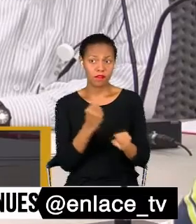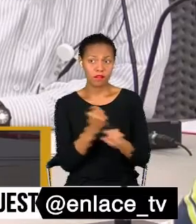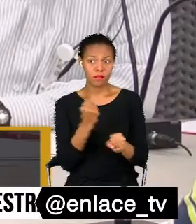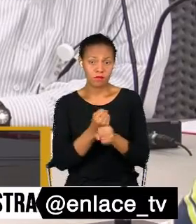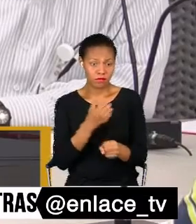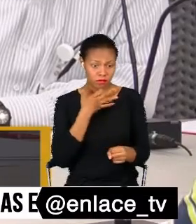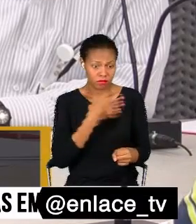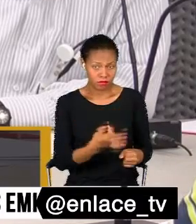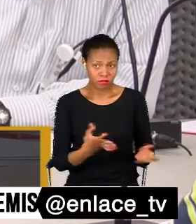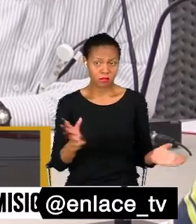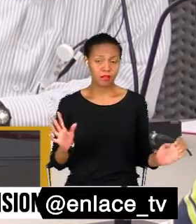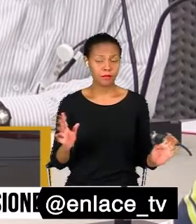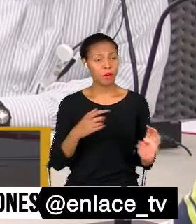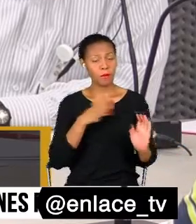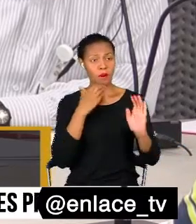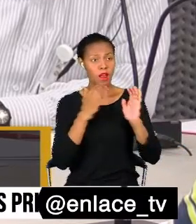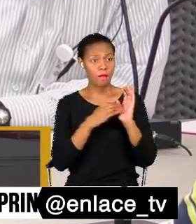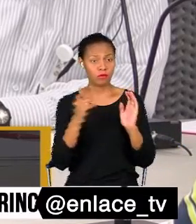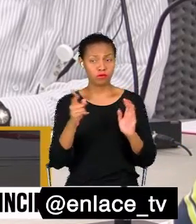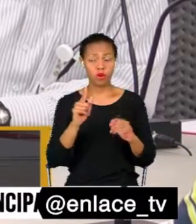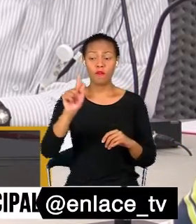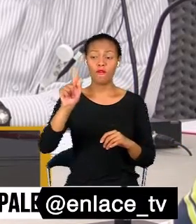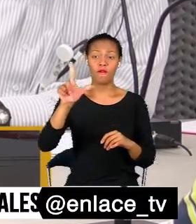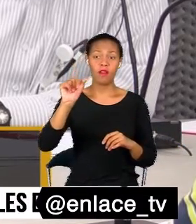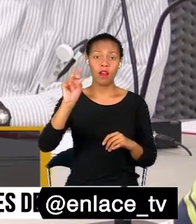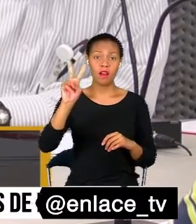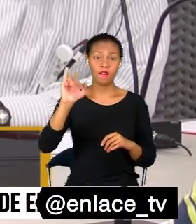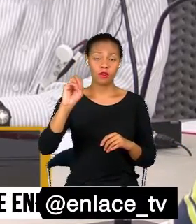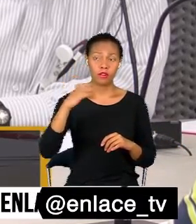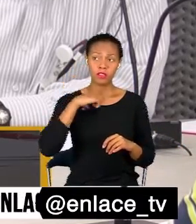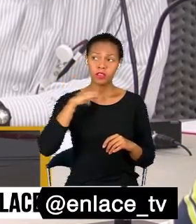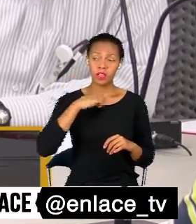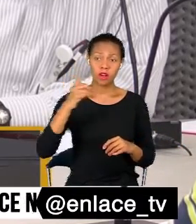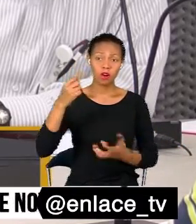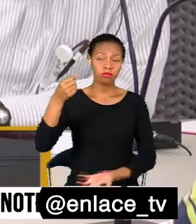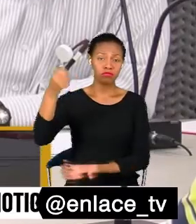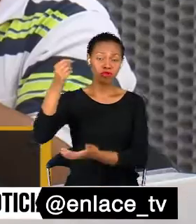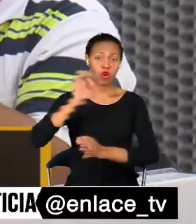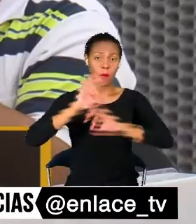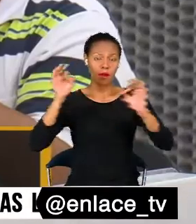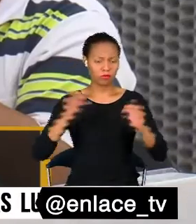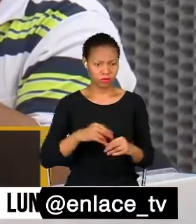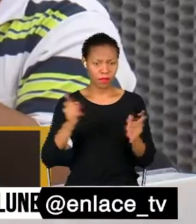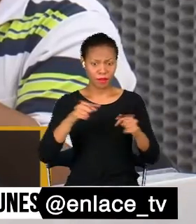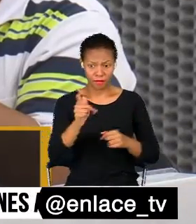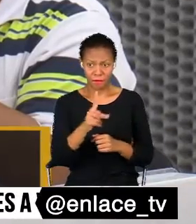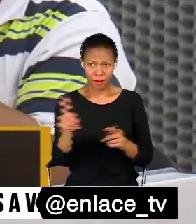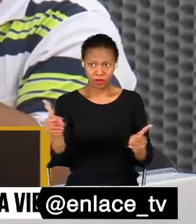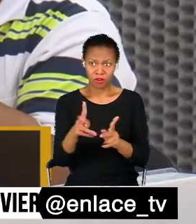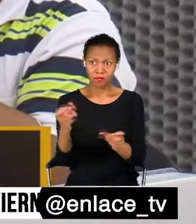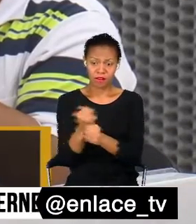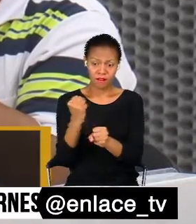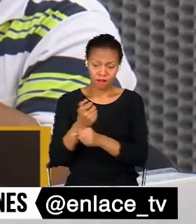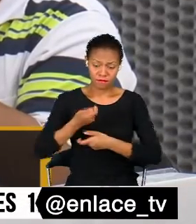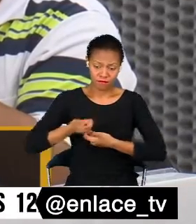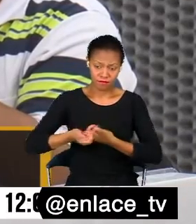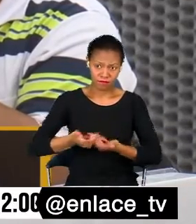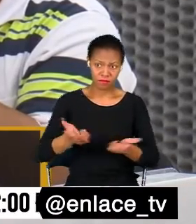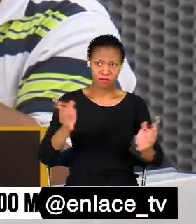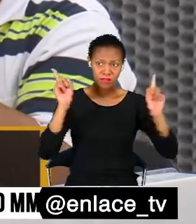colocó solamente Flavio Mayorga, la colocaron un sinnúmero de trabajadores. Yo pienso de que la